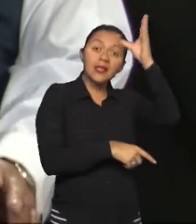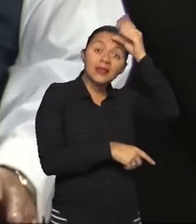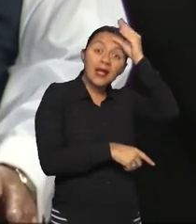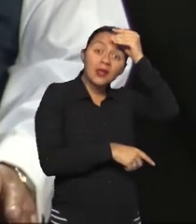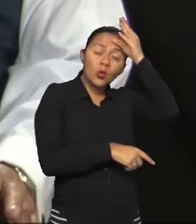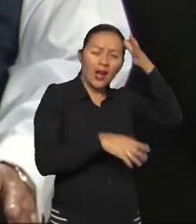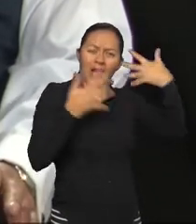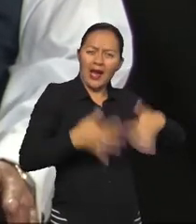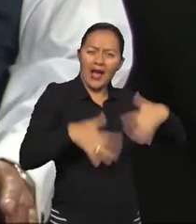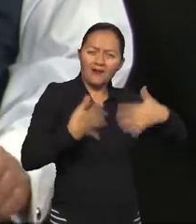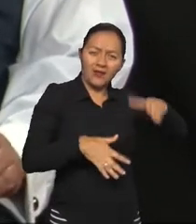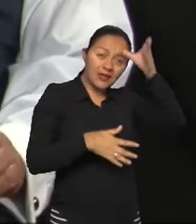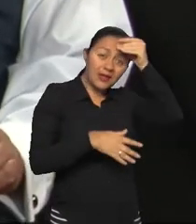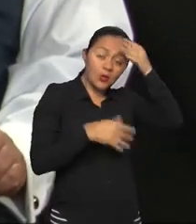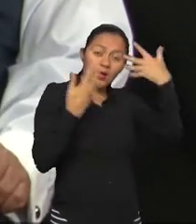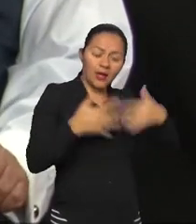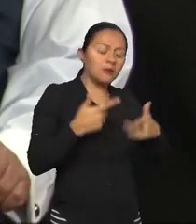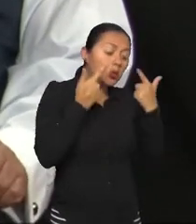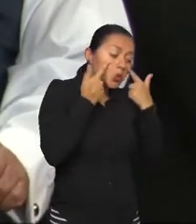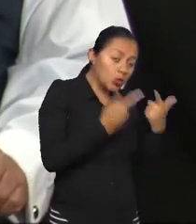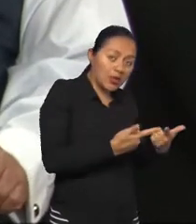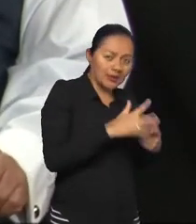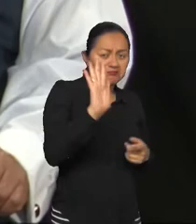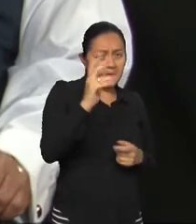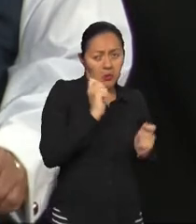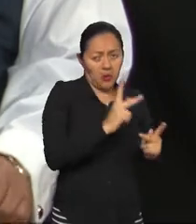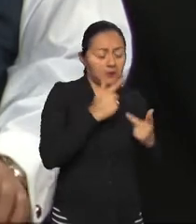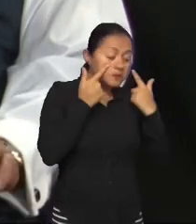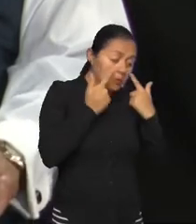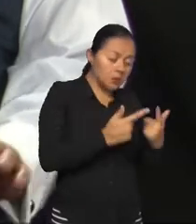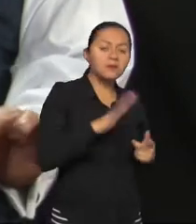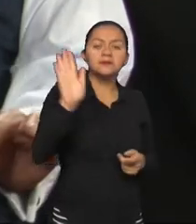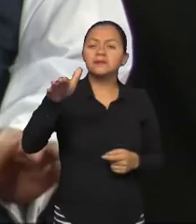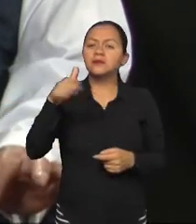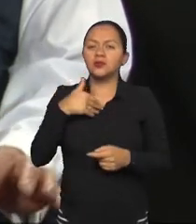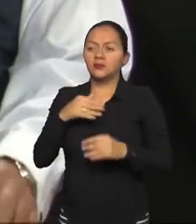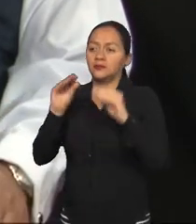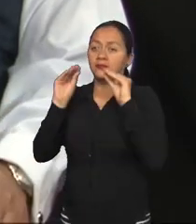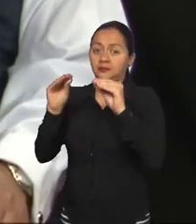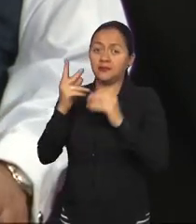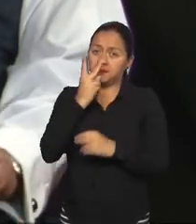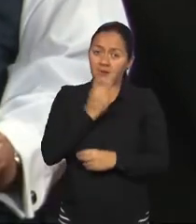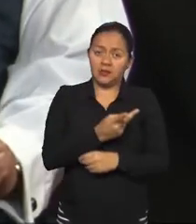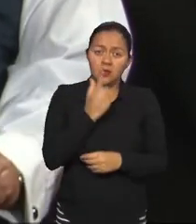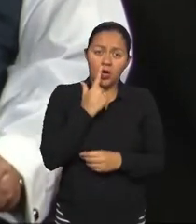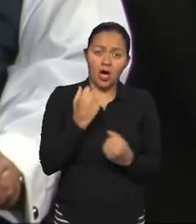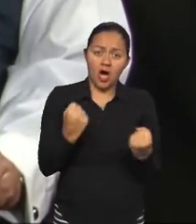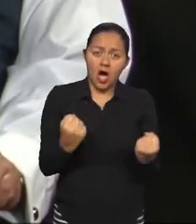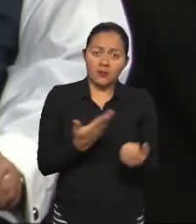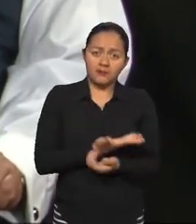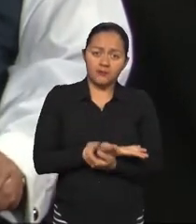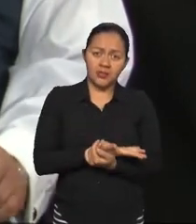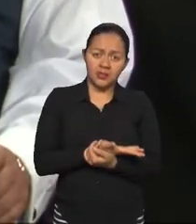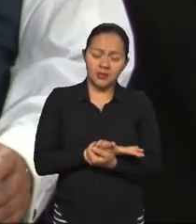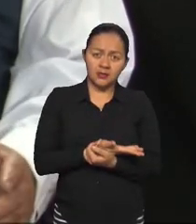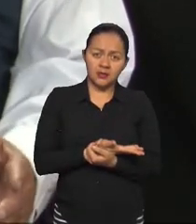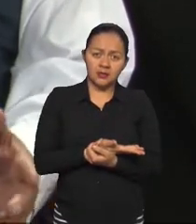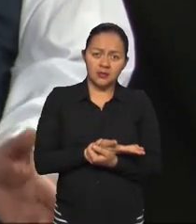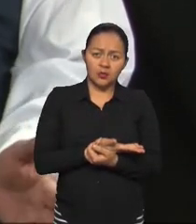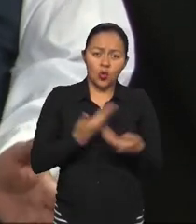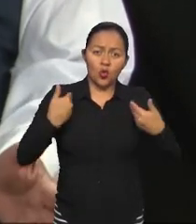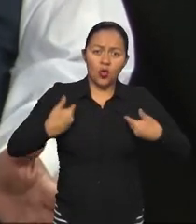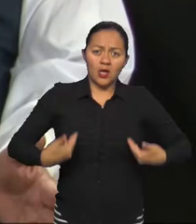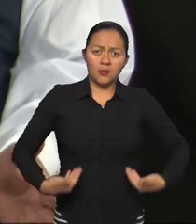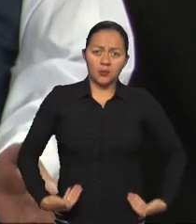intelectual severa. Esas personas de pronto descubrían que quitando las batas de los angelitos llegaba la pubertad y su cuerpo